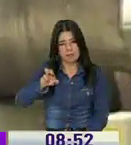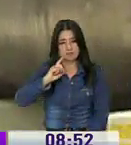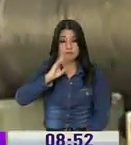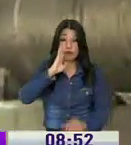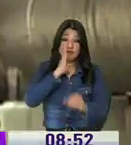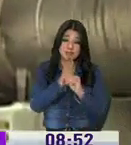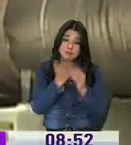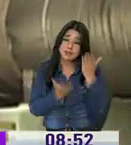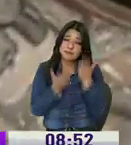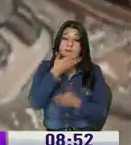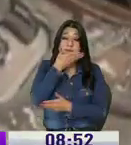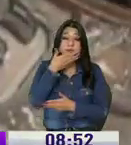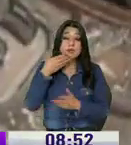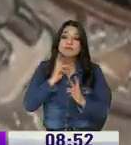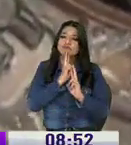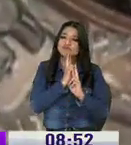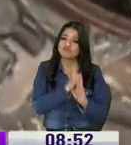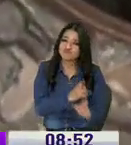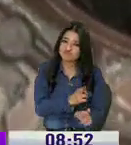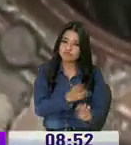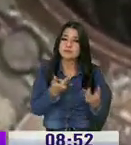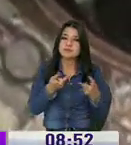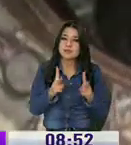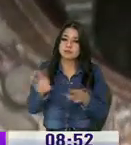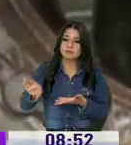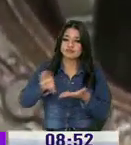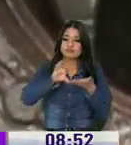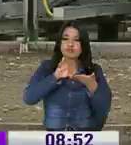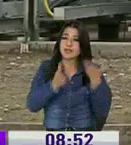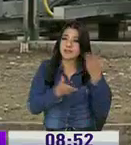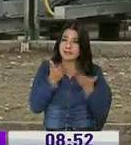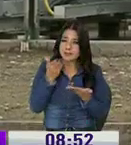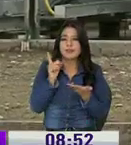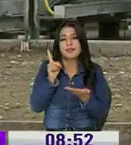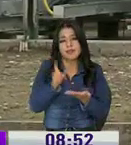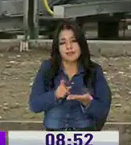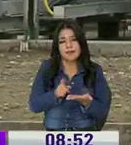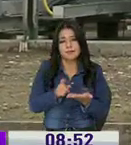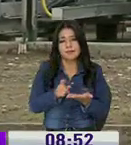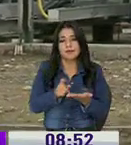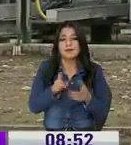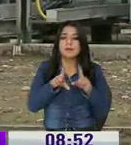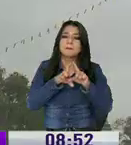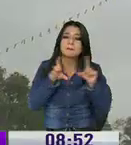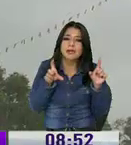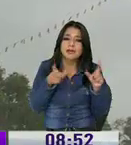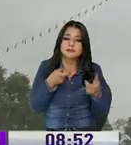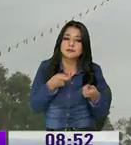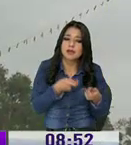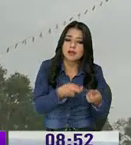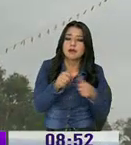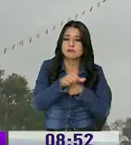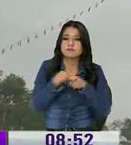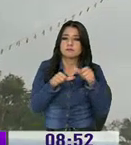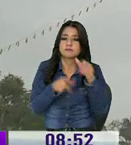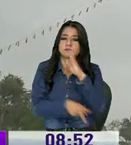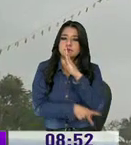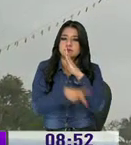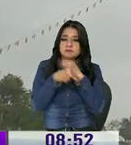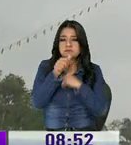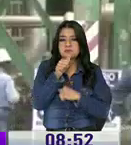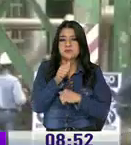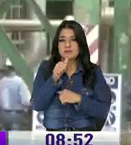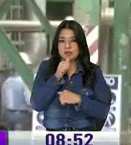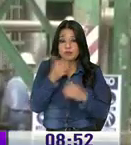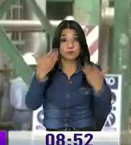conseguir mejores resultados y más que nada liquidez para esta labor, sí se debería monetizar varias de las operaciones extractivas de crudo.